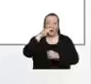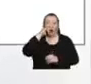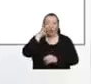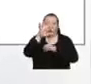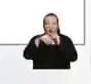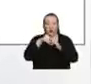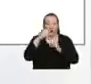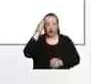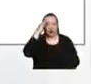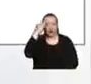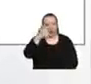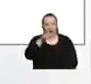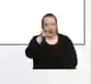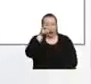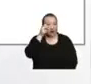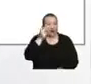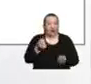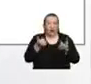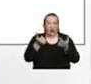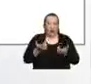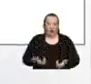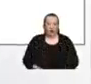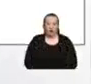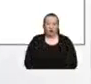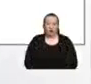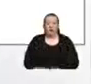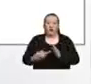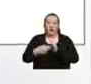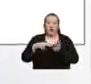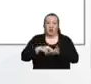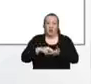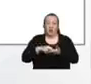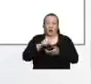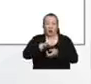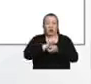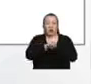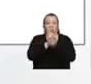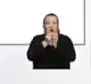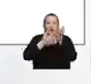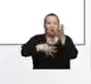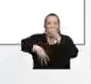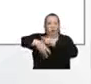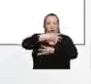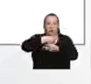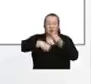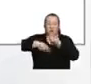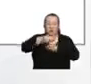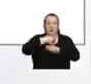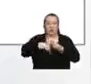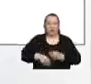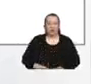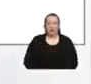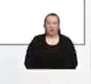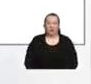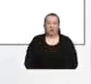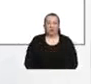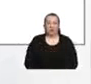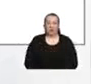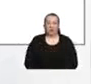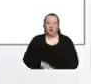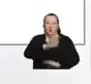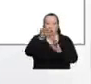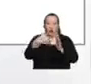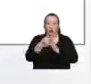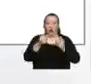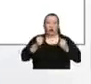todo está entrenada es tan solo una simulación contractual simulación y todo quedó en manos